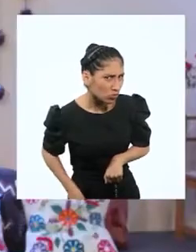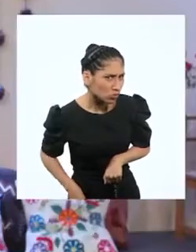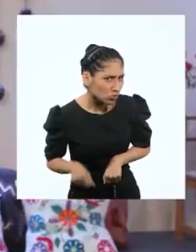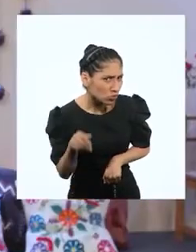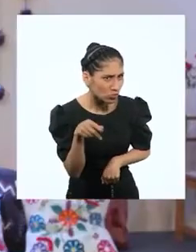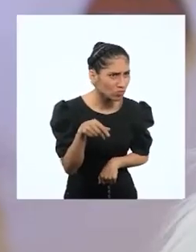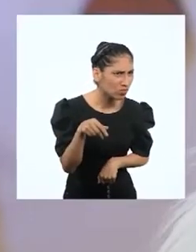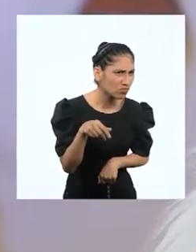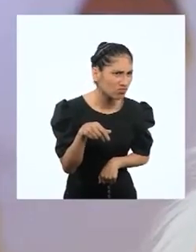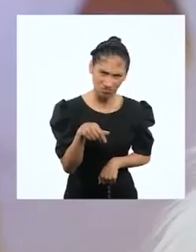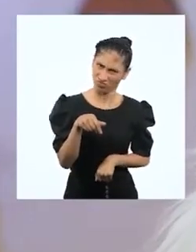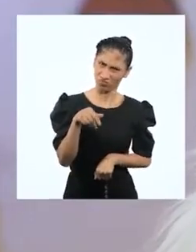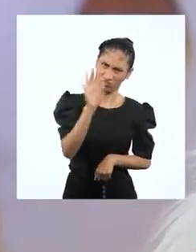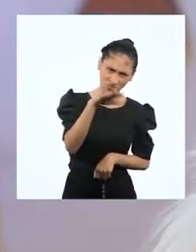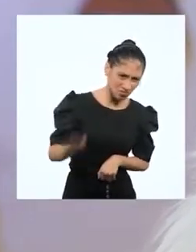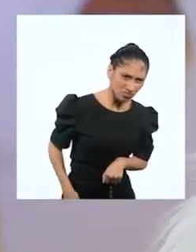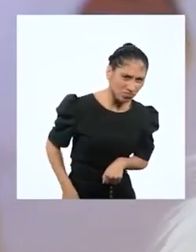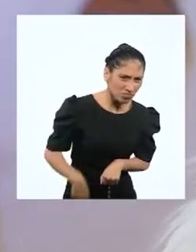¿Chancay?